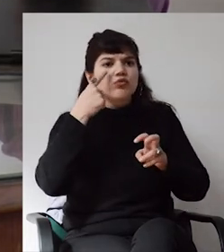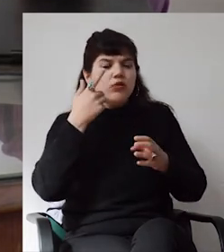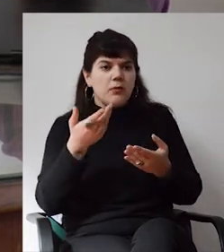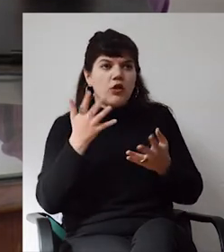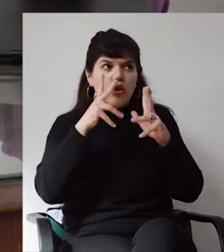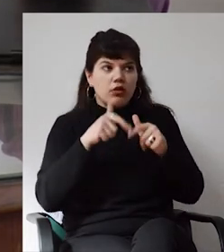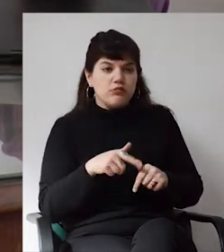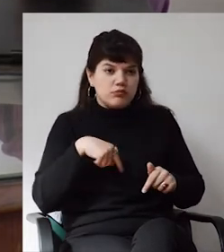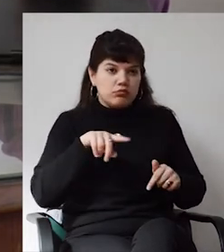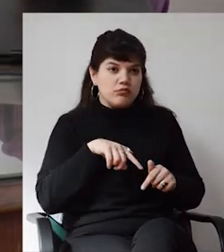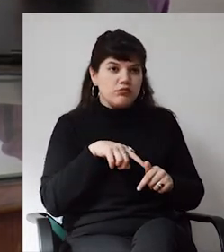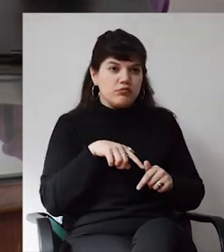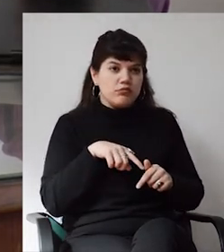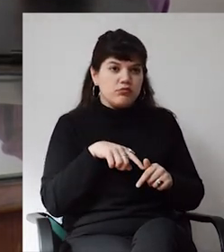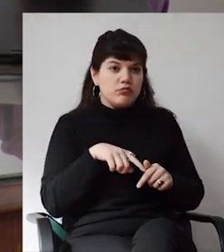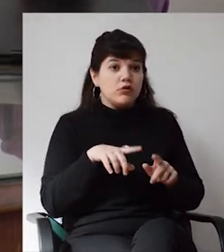organización.